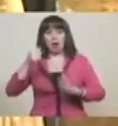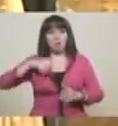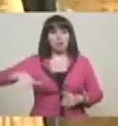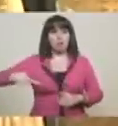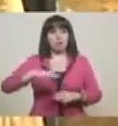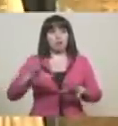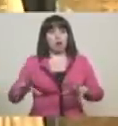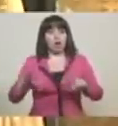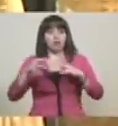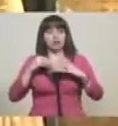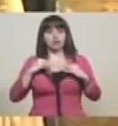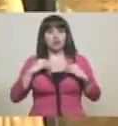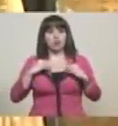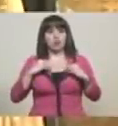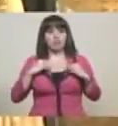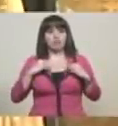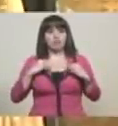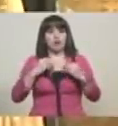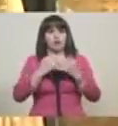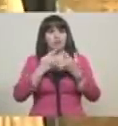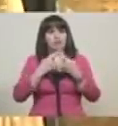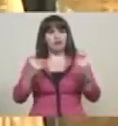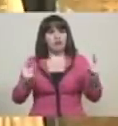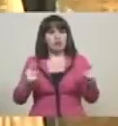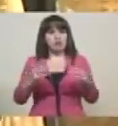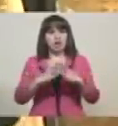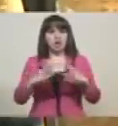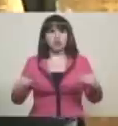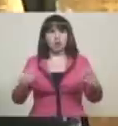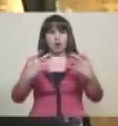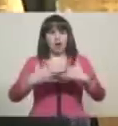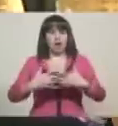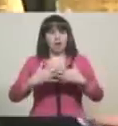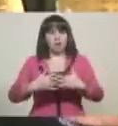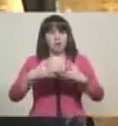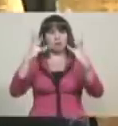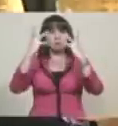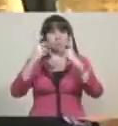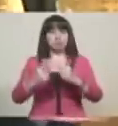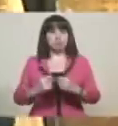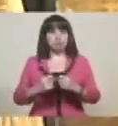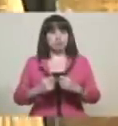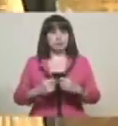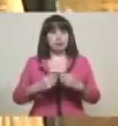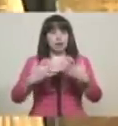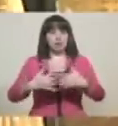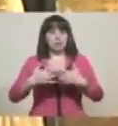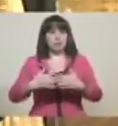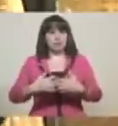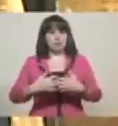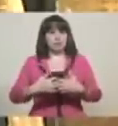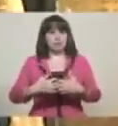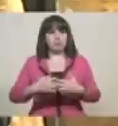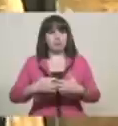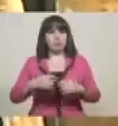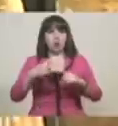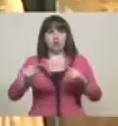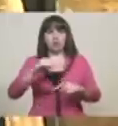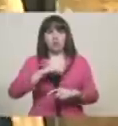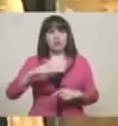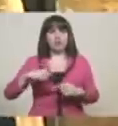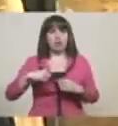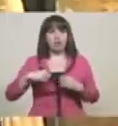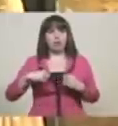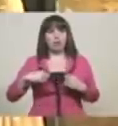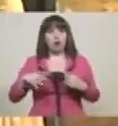Asumo el diferencial de toda la nómina del sector de la pequeña y mediana industria y de sectores privados. Lo